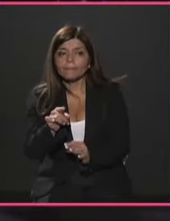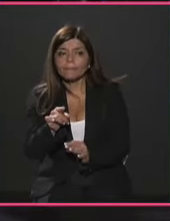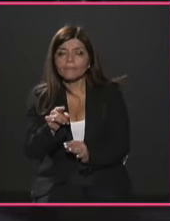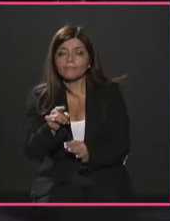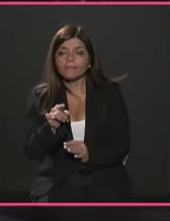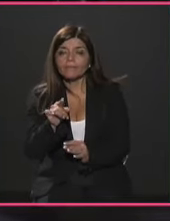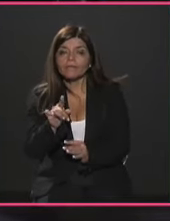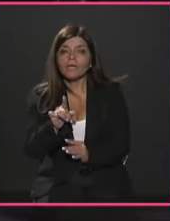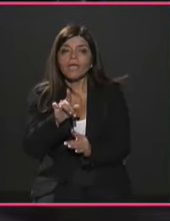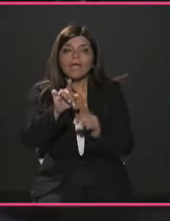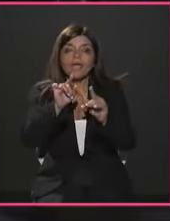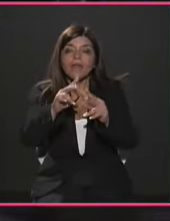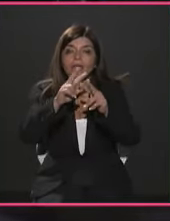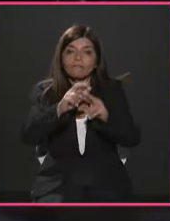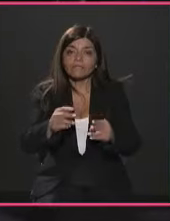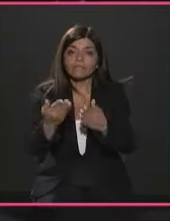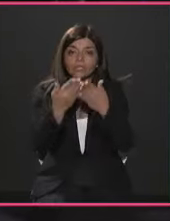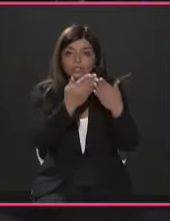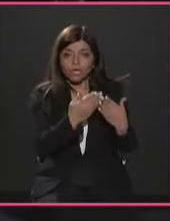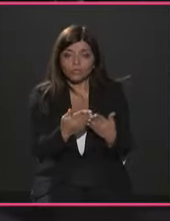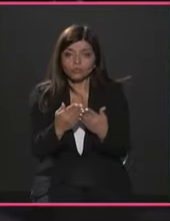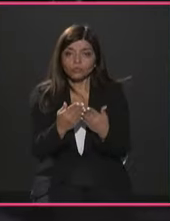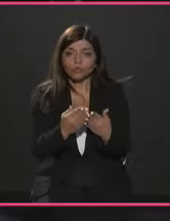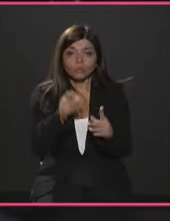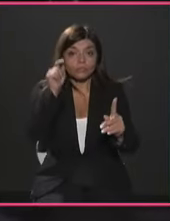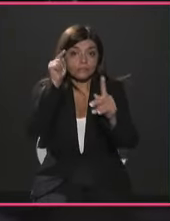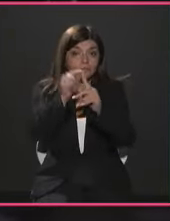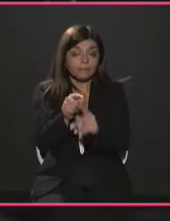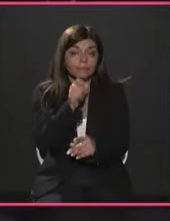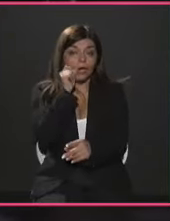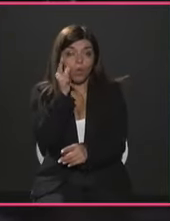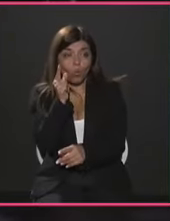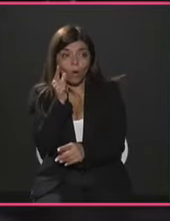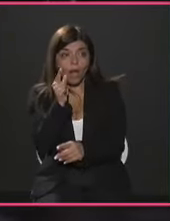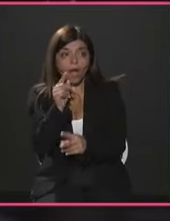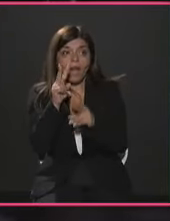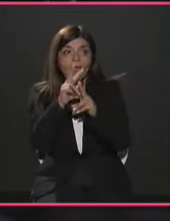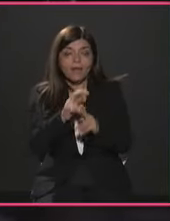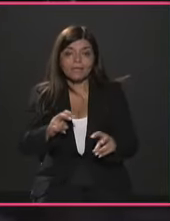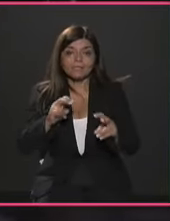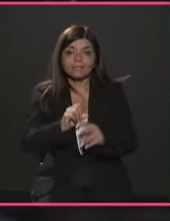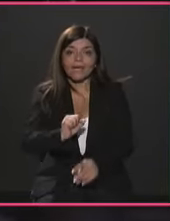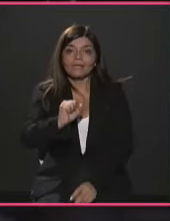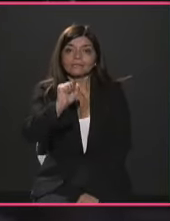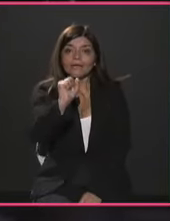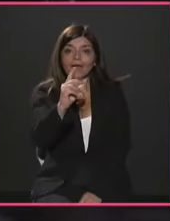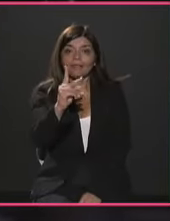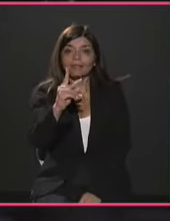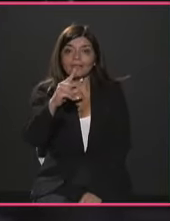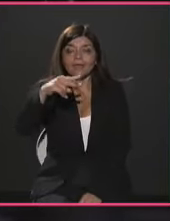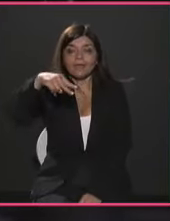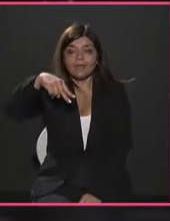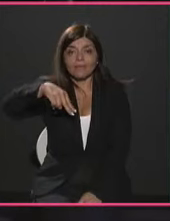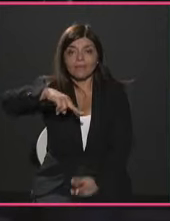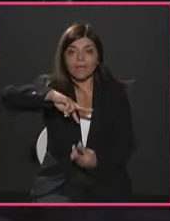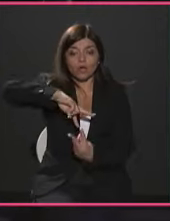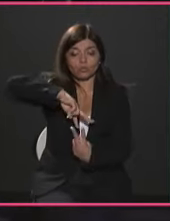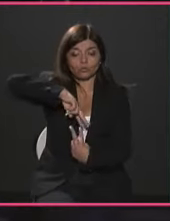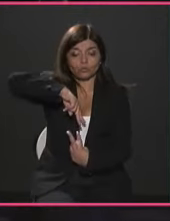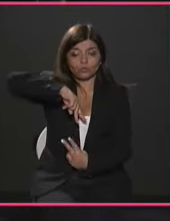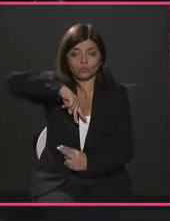y su investigación Es sobre el análisis del ADN y es una